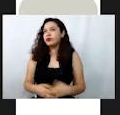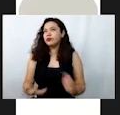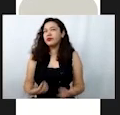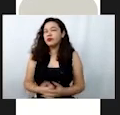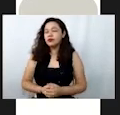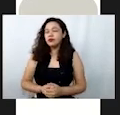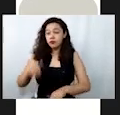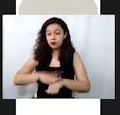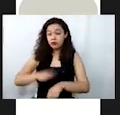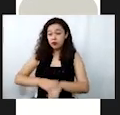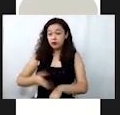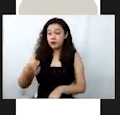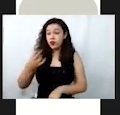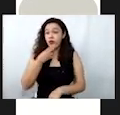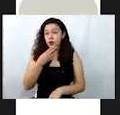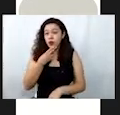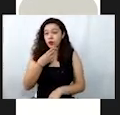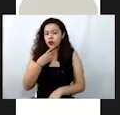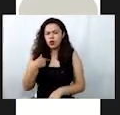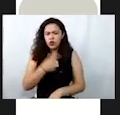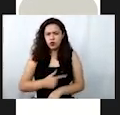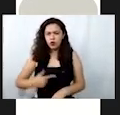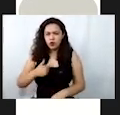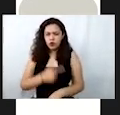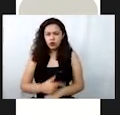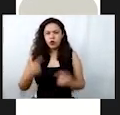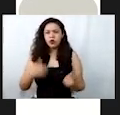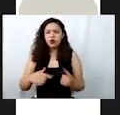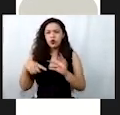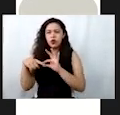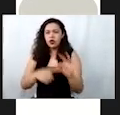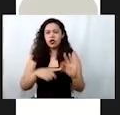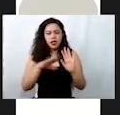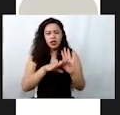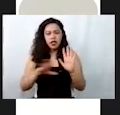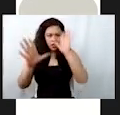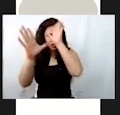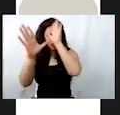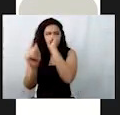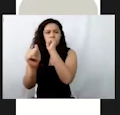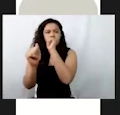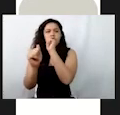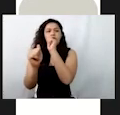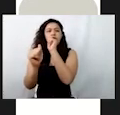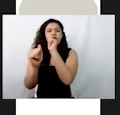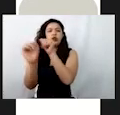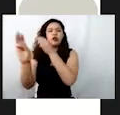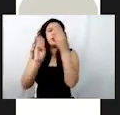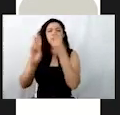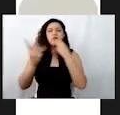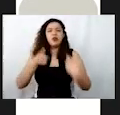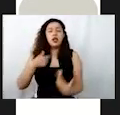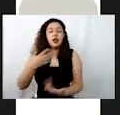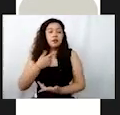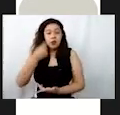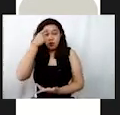útil para ustedes, con mucho gusto les puedo compartir esta guía de pacto global, que por ejemplo a mí me parece es una de